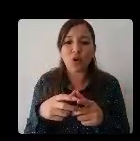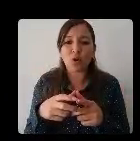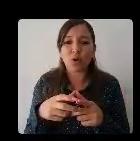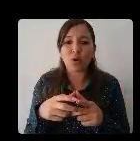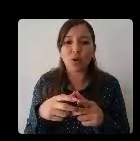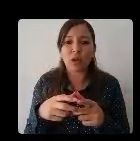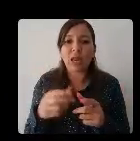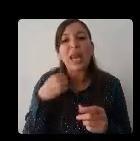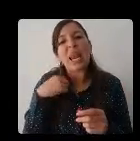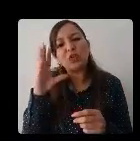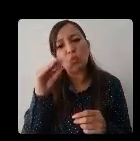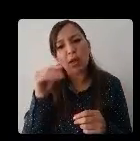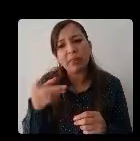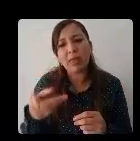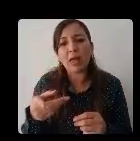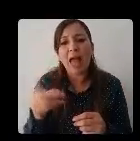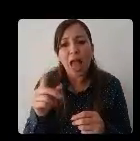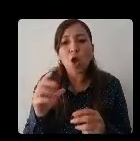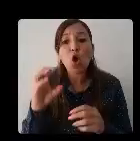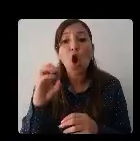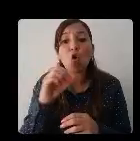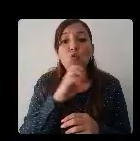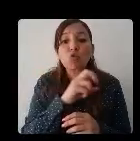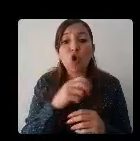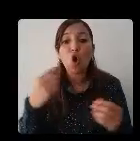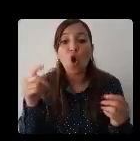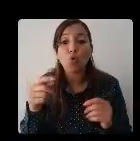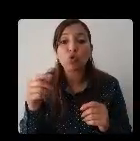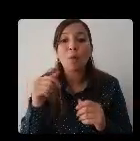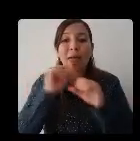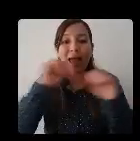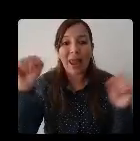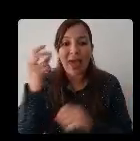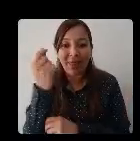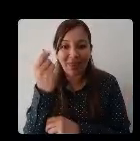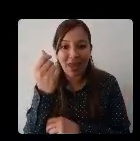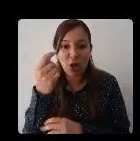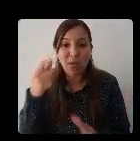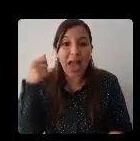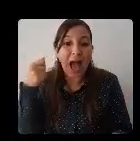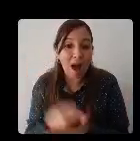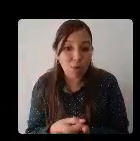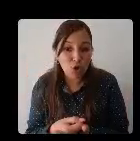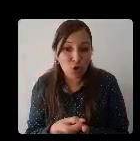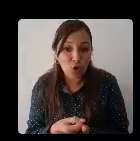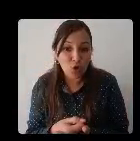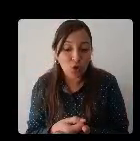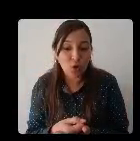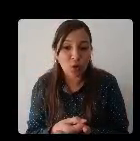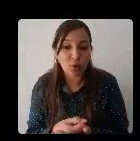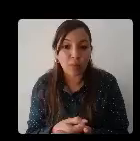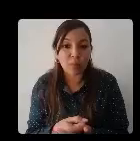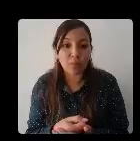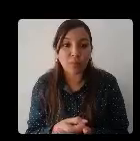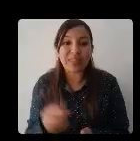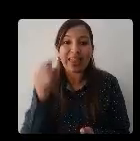Postulamos en ese financiamiento y hemos ganado el primer puesto, donde nosotros hemos aportado 8 mil soles para la contrapartida y ellos nos han